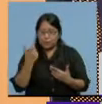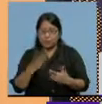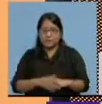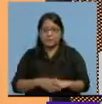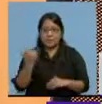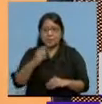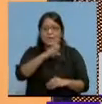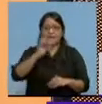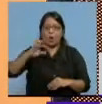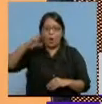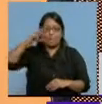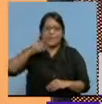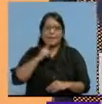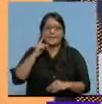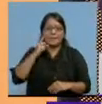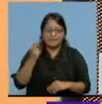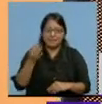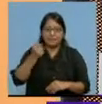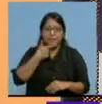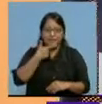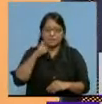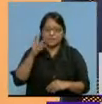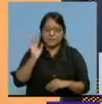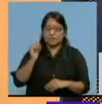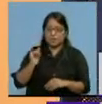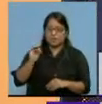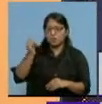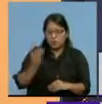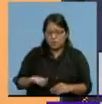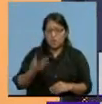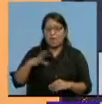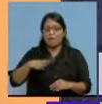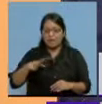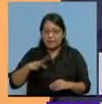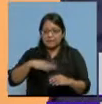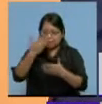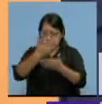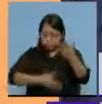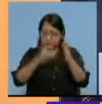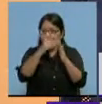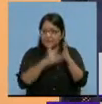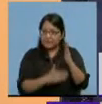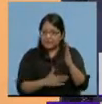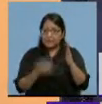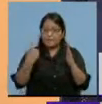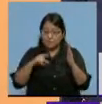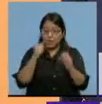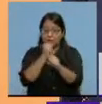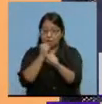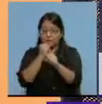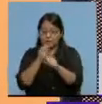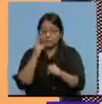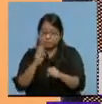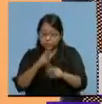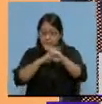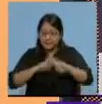los ciudadanos que son titulares de estos planes sociales no estaban en los registros oficiales, y con este trabajo en terreno nos ha permitido